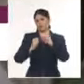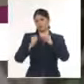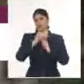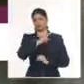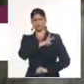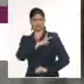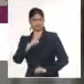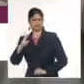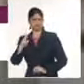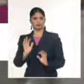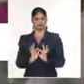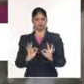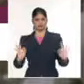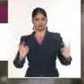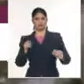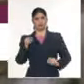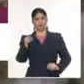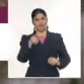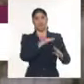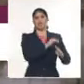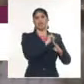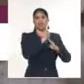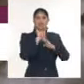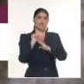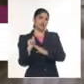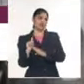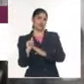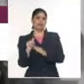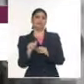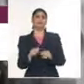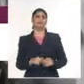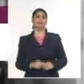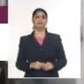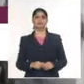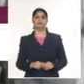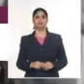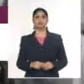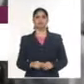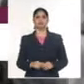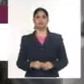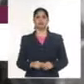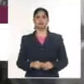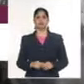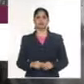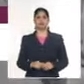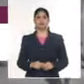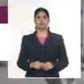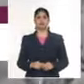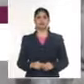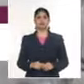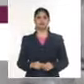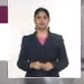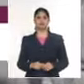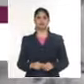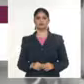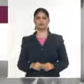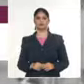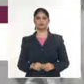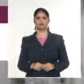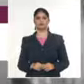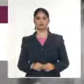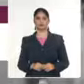se multiplicó en la obra de toda una nación. Solo digo yo,